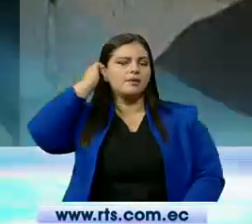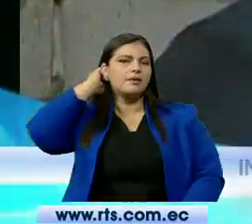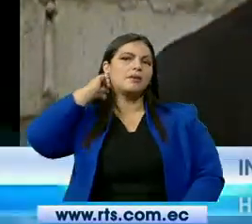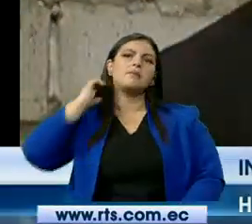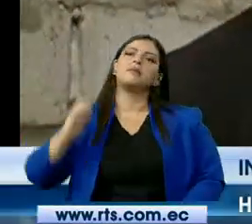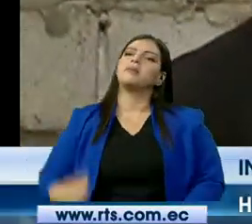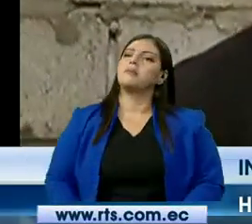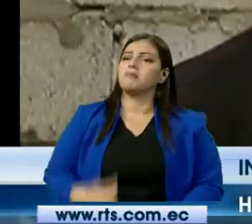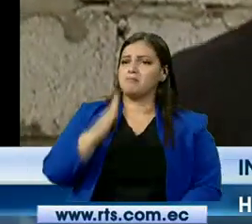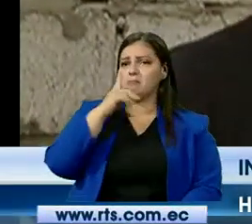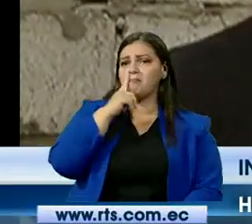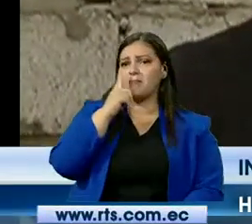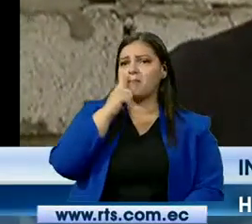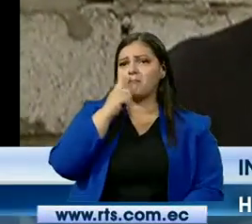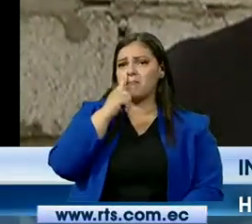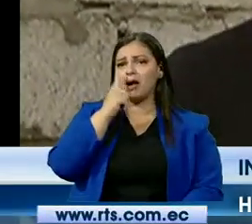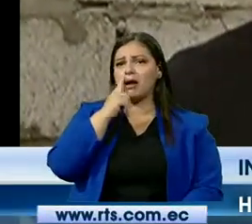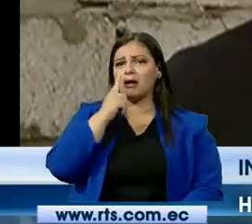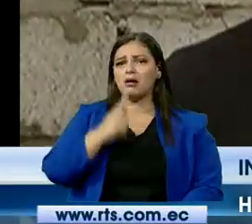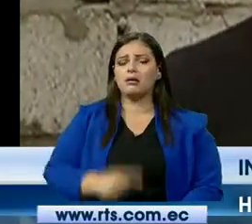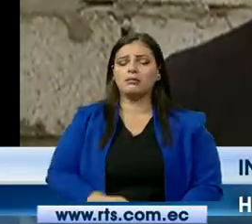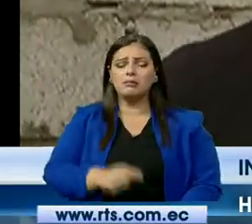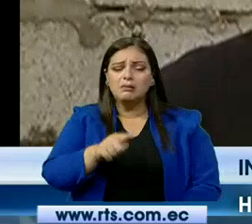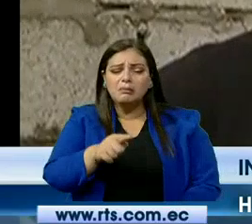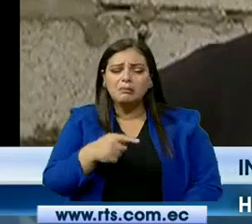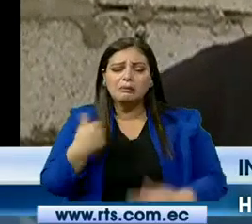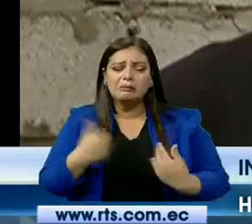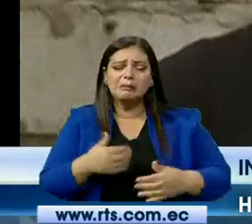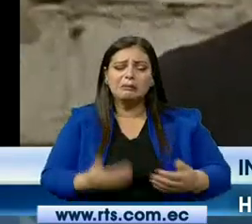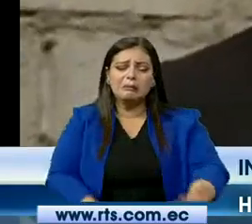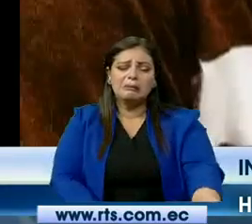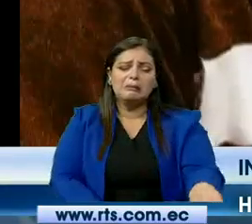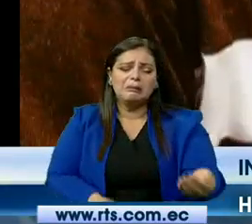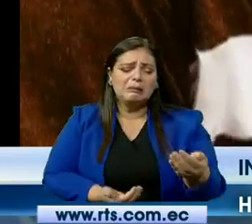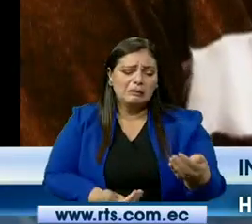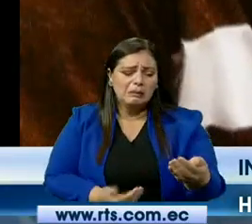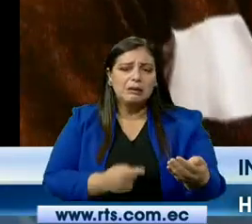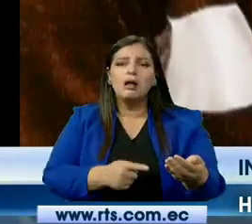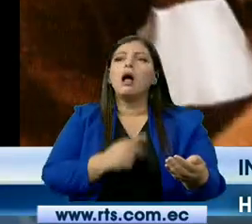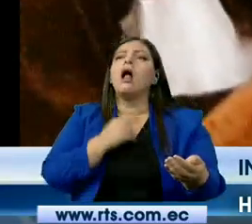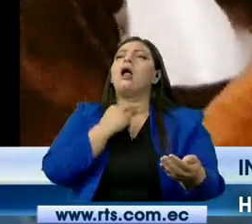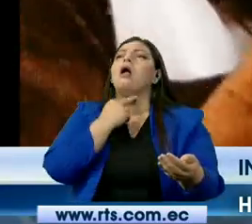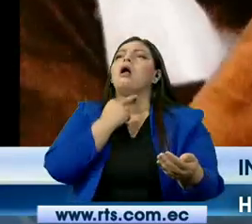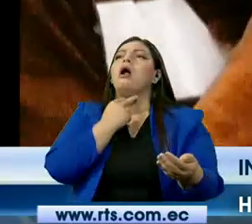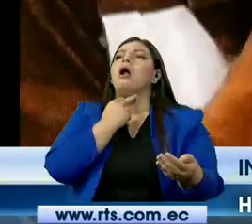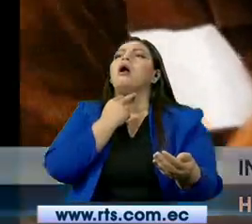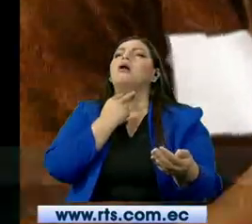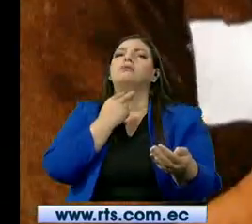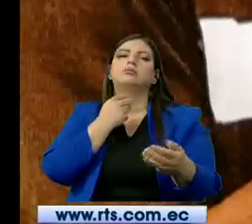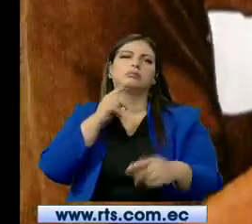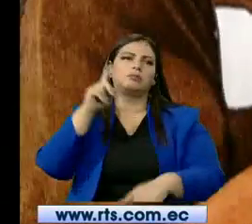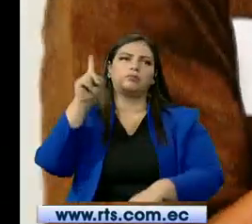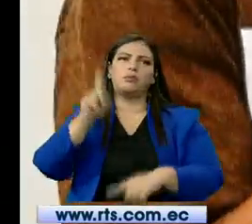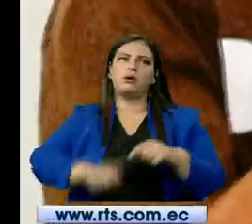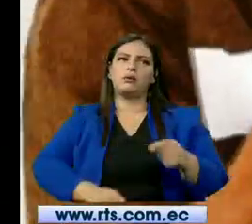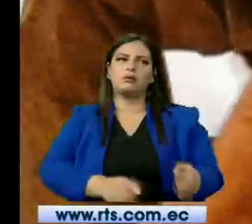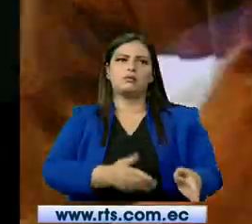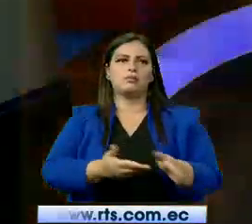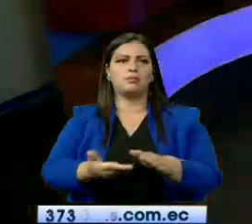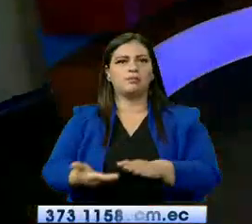él me miró hasta lo último, me quiso hablar, pero ya no pudo hablarme. Informó José Morales.